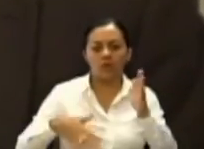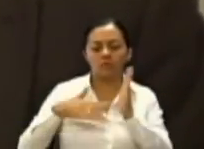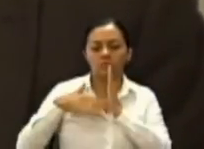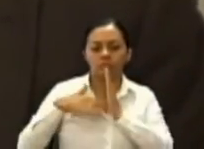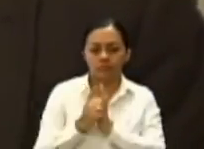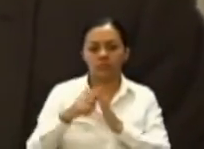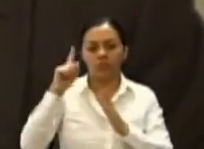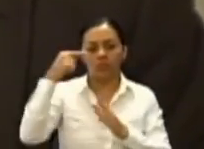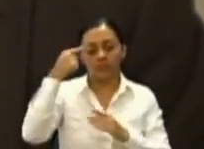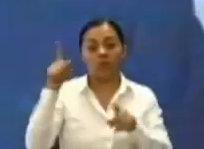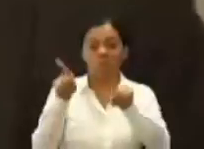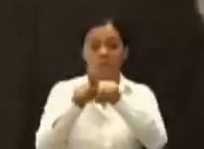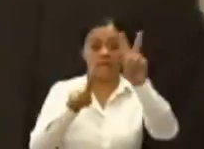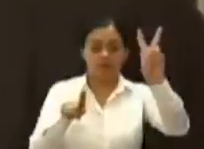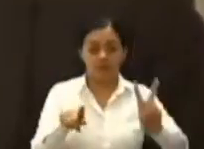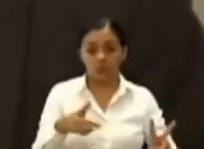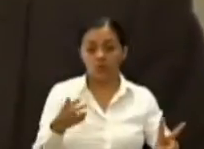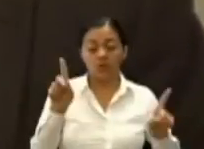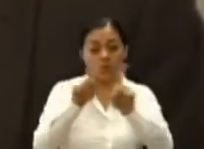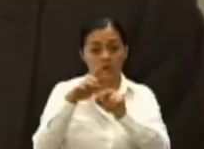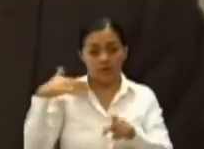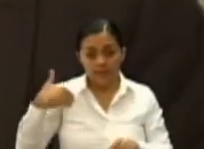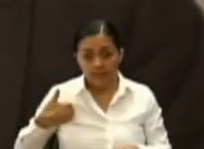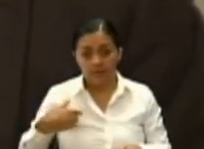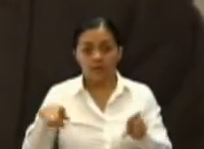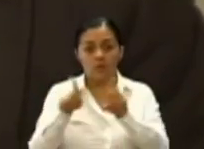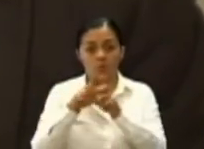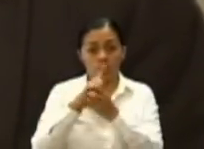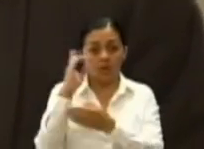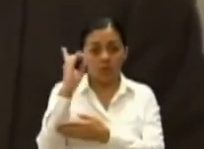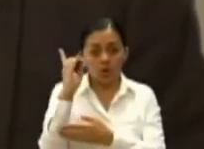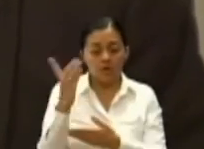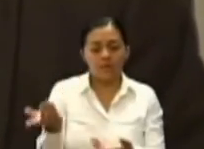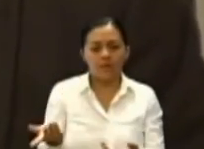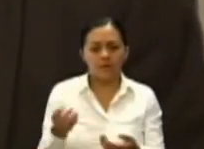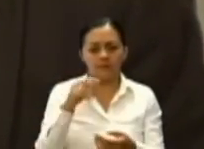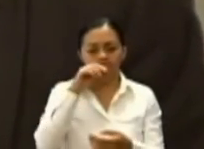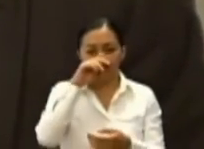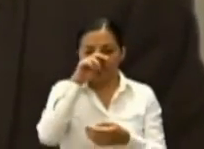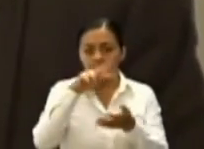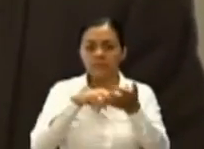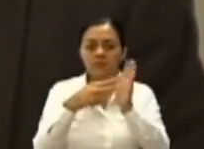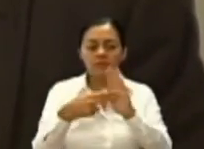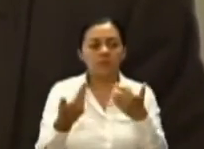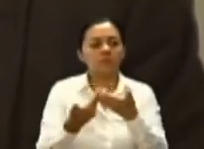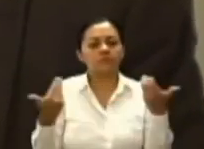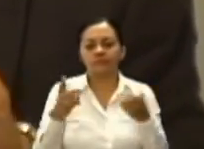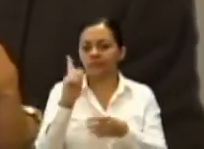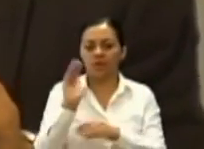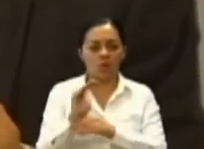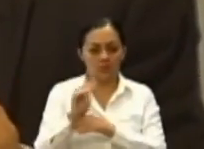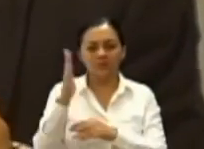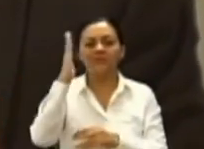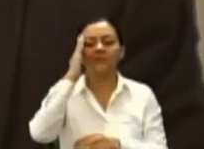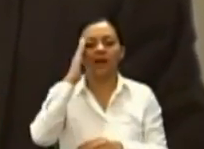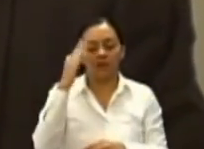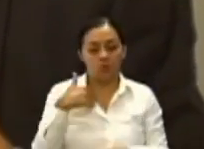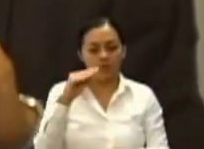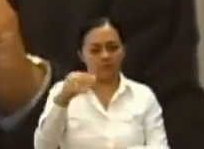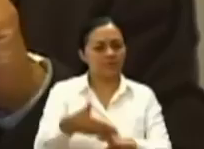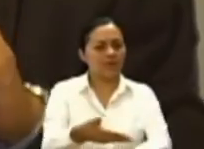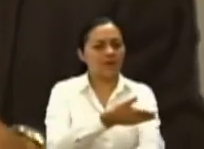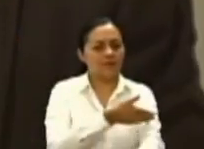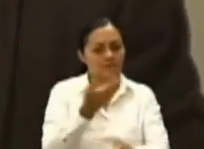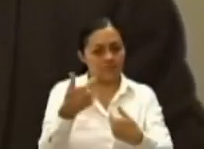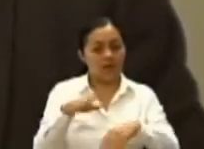como venezuela-argentina la propia bolivia esto no es algo aislado sabíamos que si venir se lo advertí al país